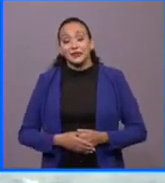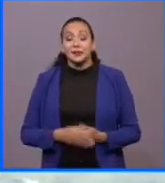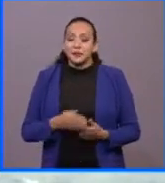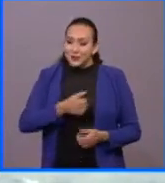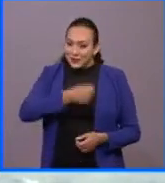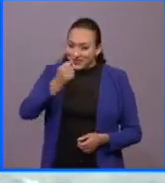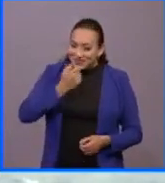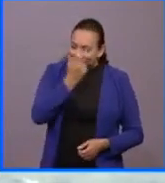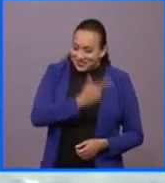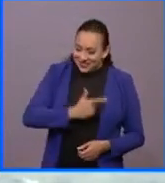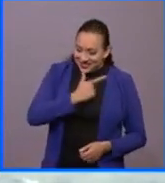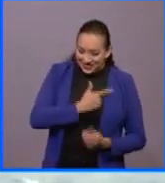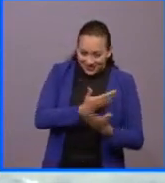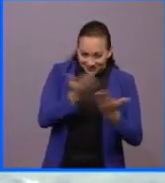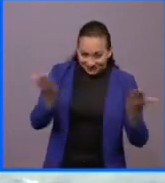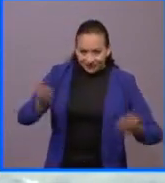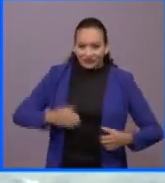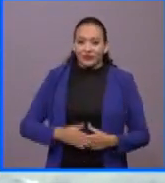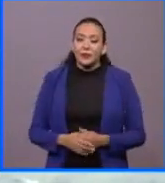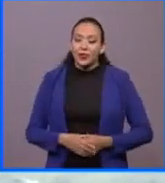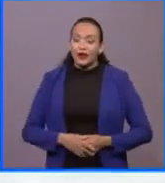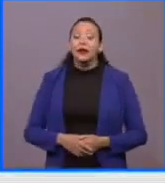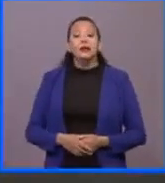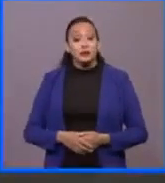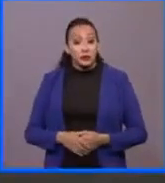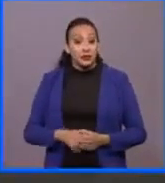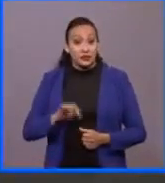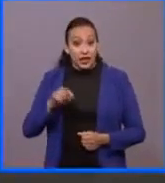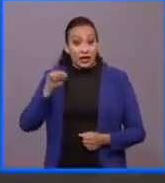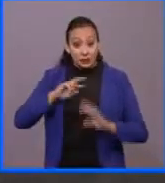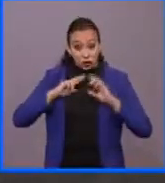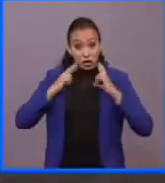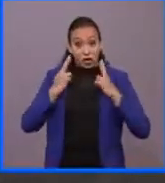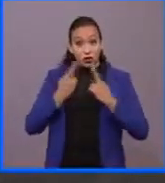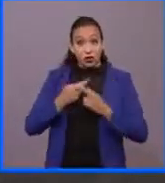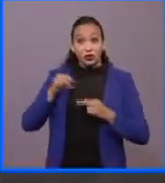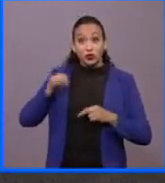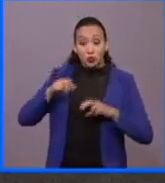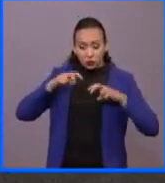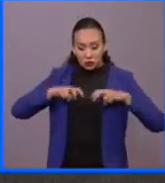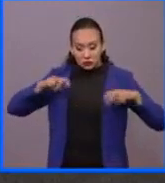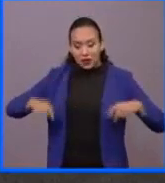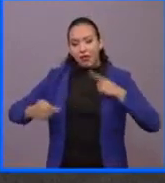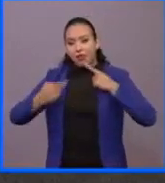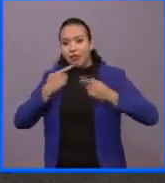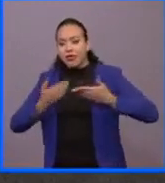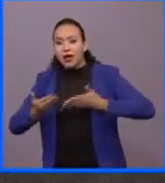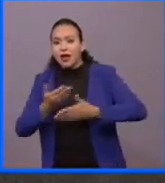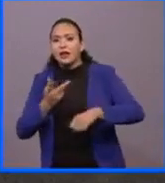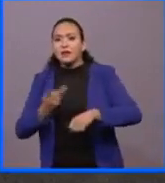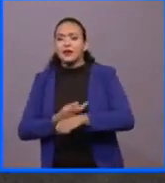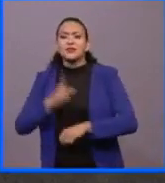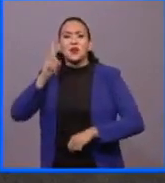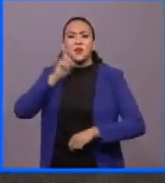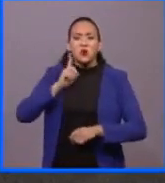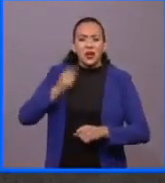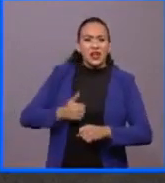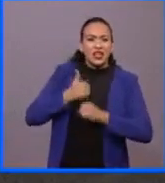y a todo el auditorio de Corte Informativo. En efecto, se llevó a cabo la mesa de diálogo Violencia